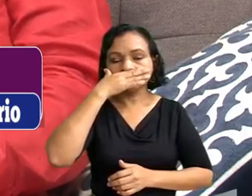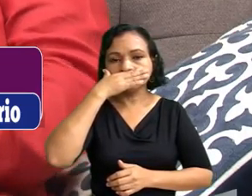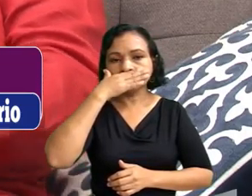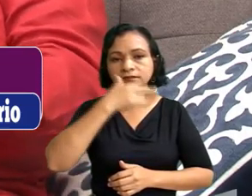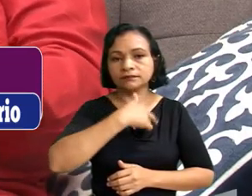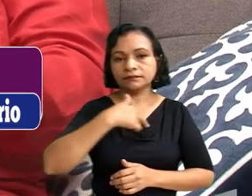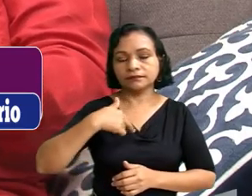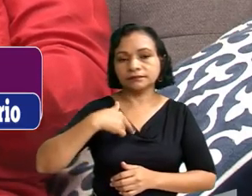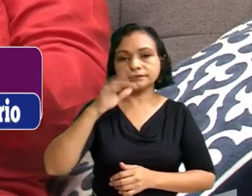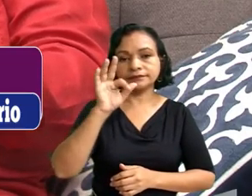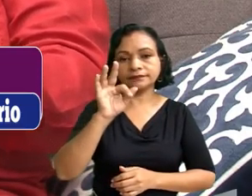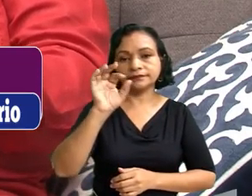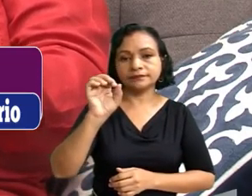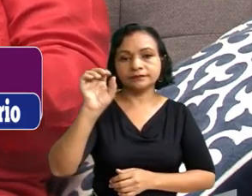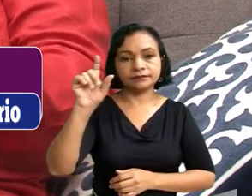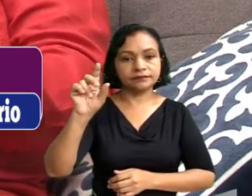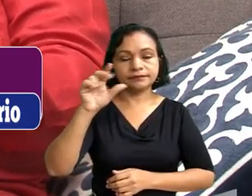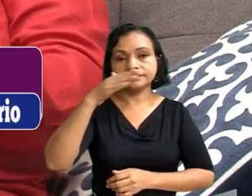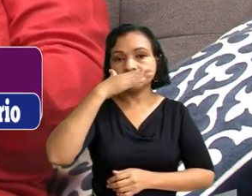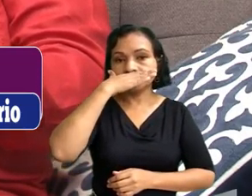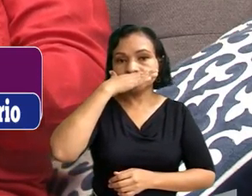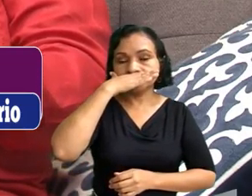en frente sandinista reducido